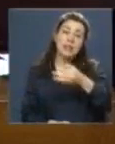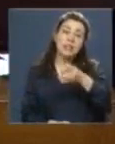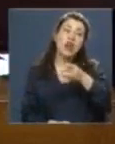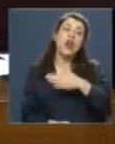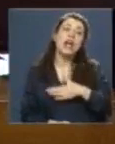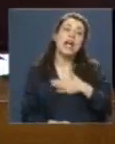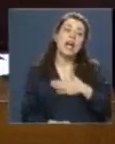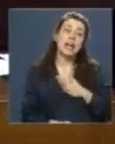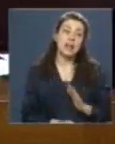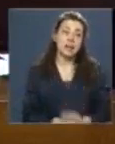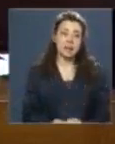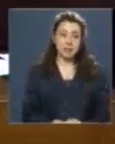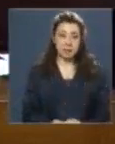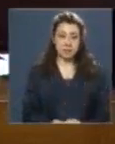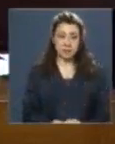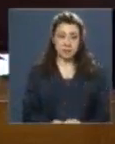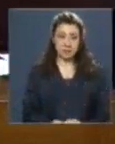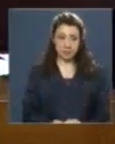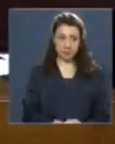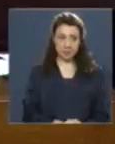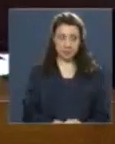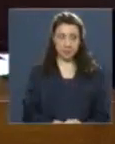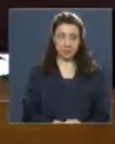mejor le parezca.